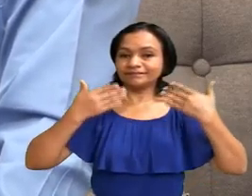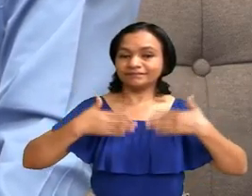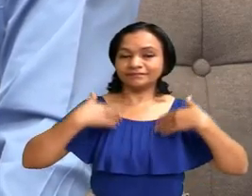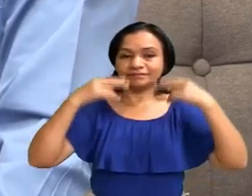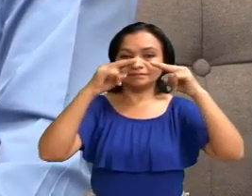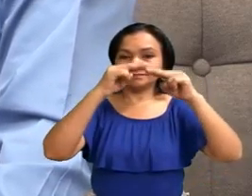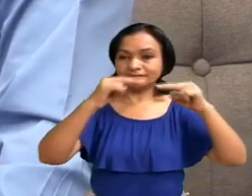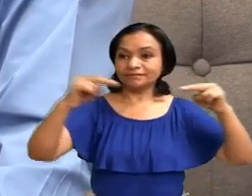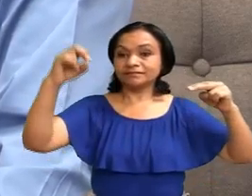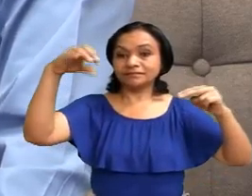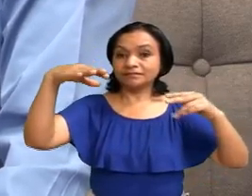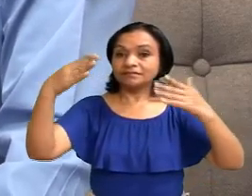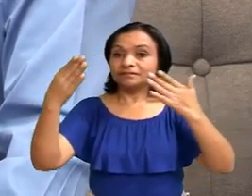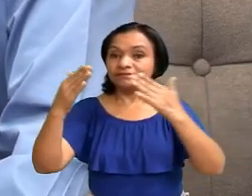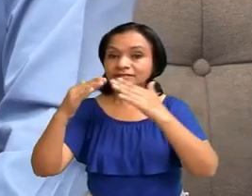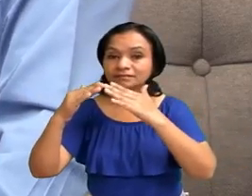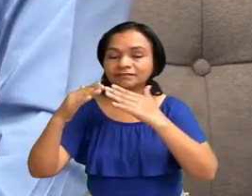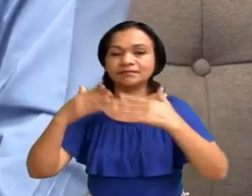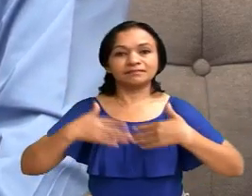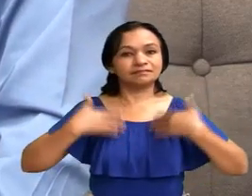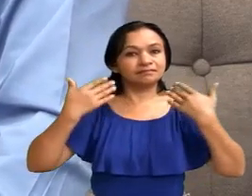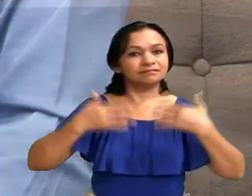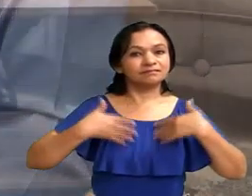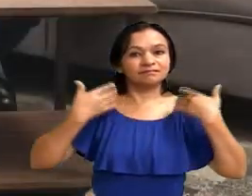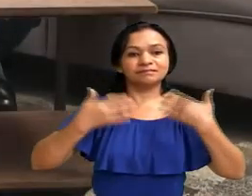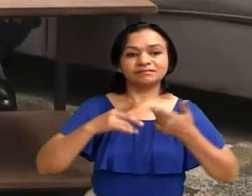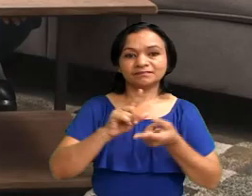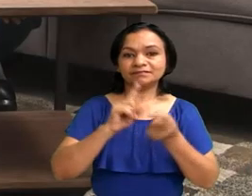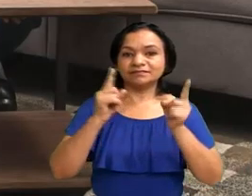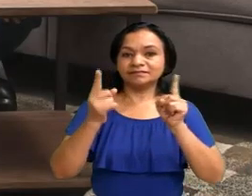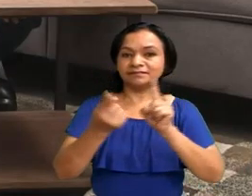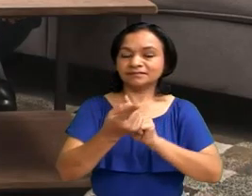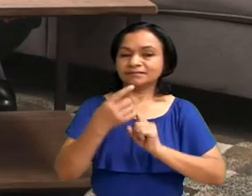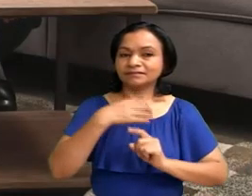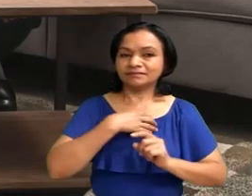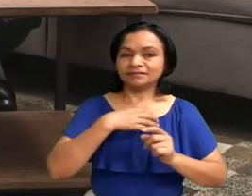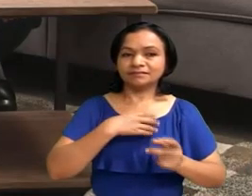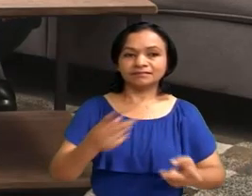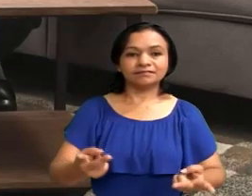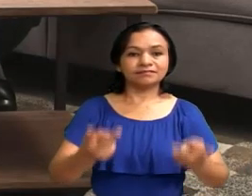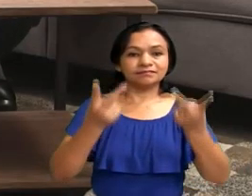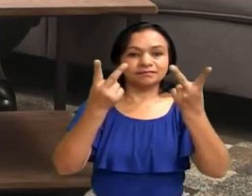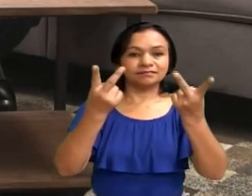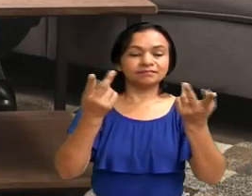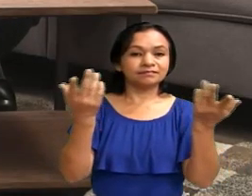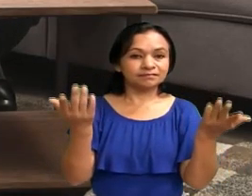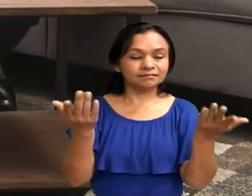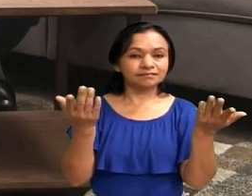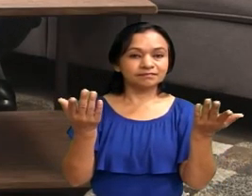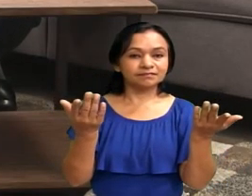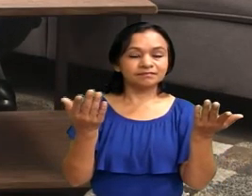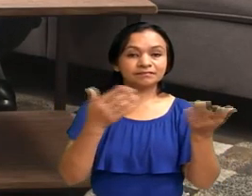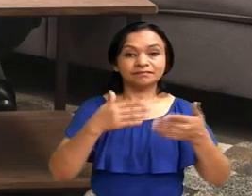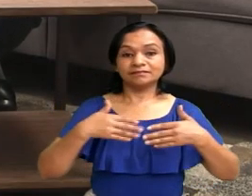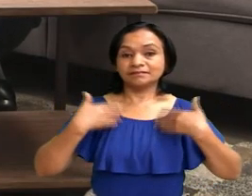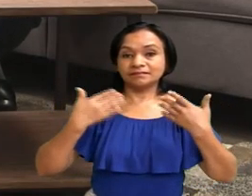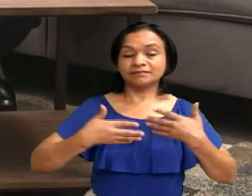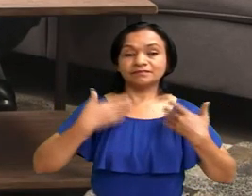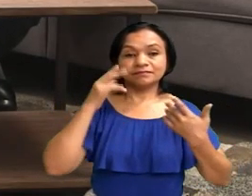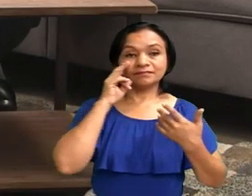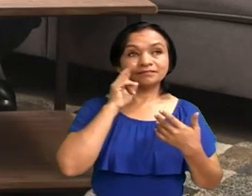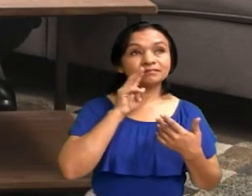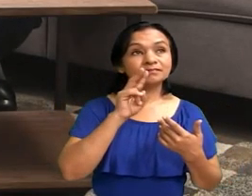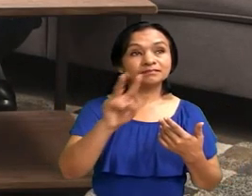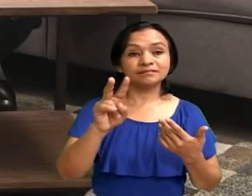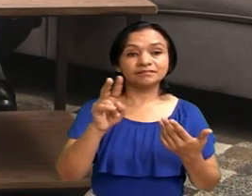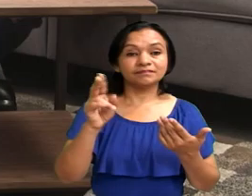es total. Que permite porque ellos saben que les está cambiando su calidad de vida. Es total, sin duda alguna, la alegría que se ve en las comunidades. Quienes